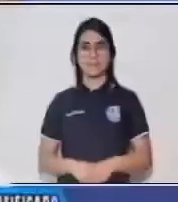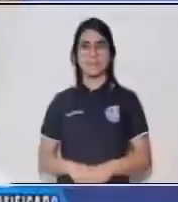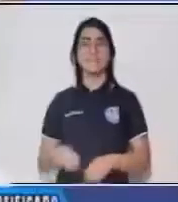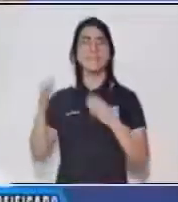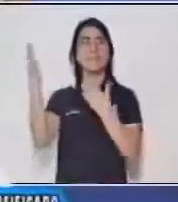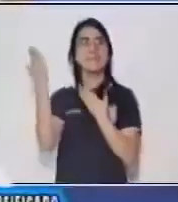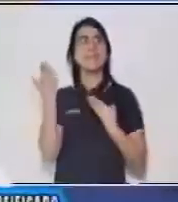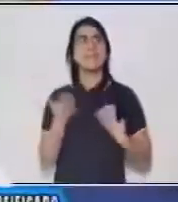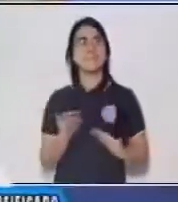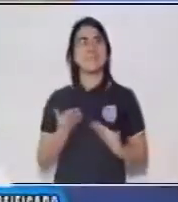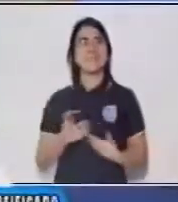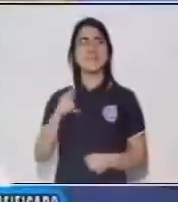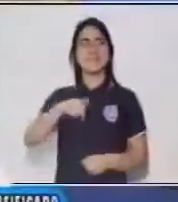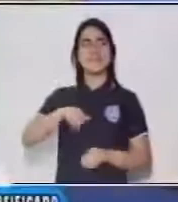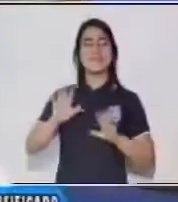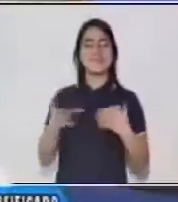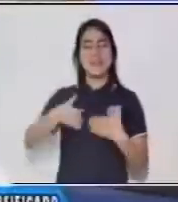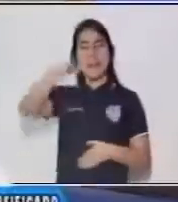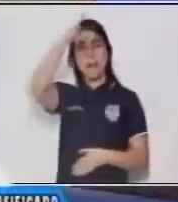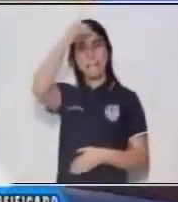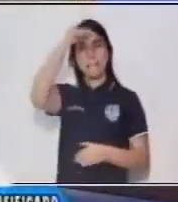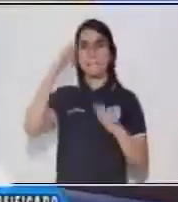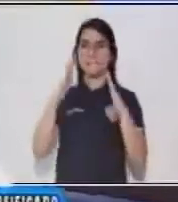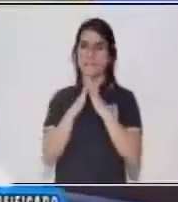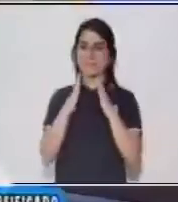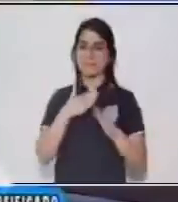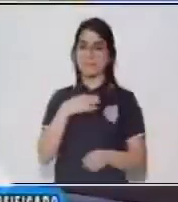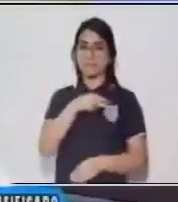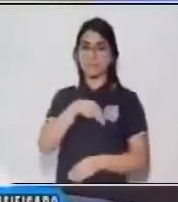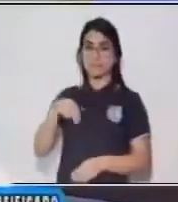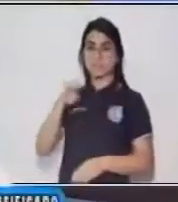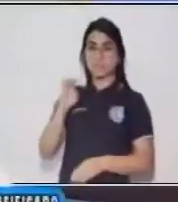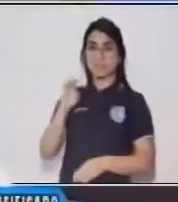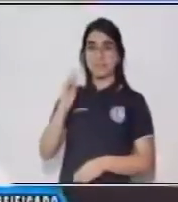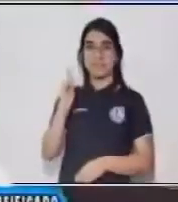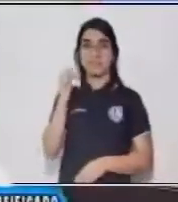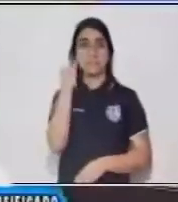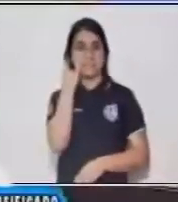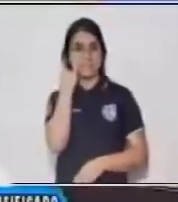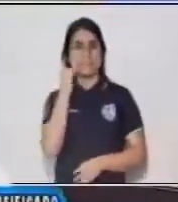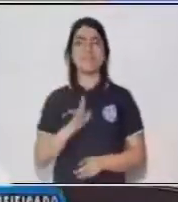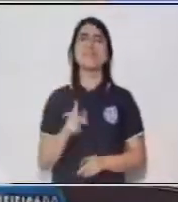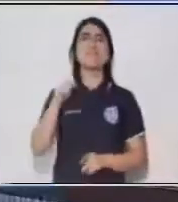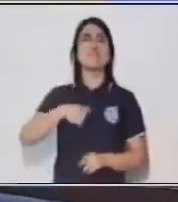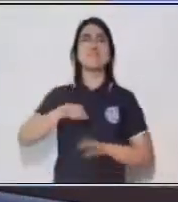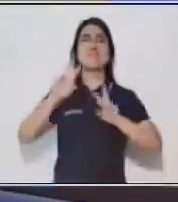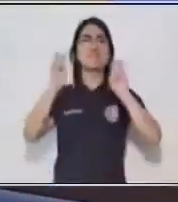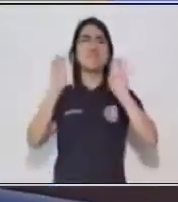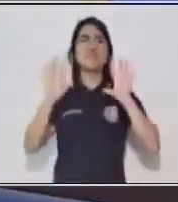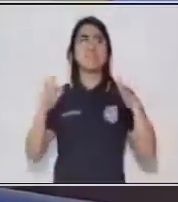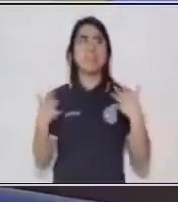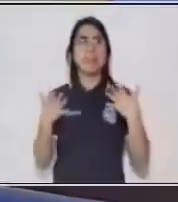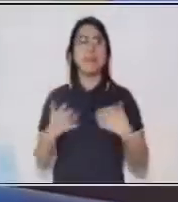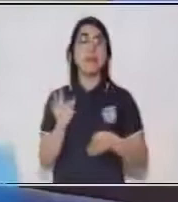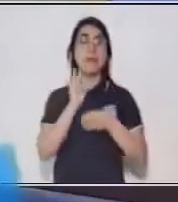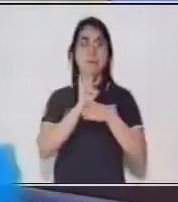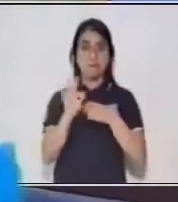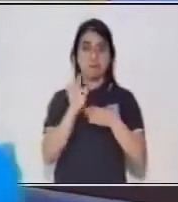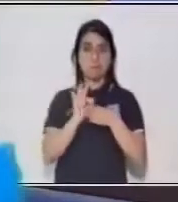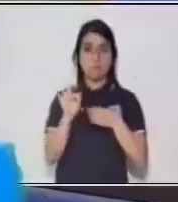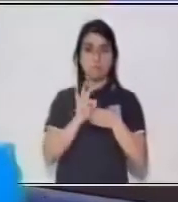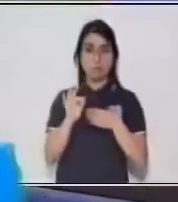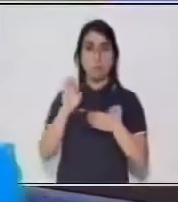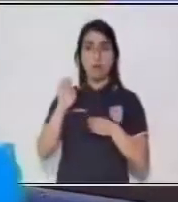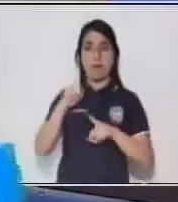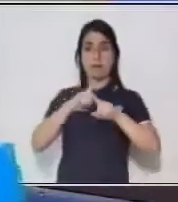Bienvenido a este espacio educativo Aprende en Casa. Soy Edinova. En esta oportunidad desarrollaré el tema Función exponencial